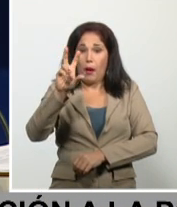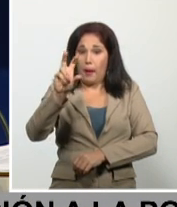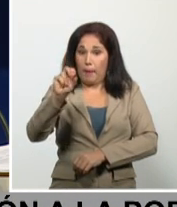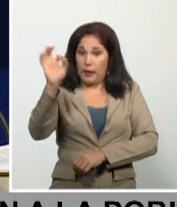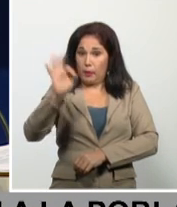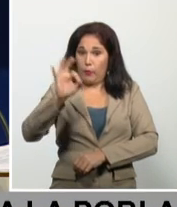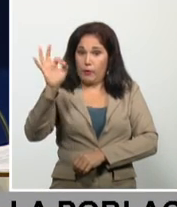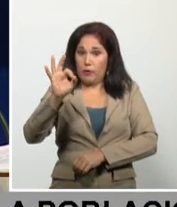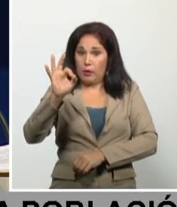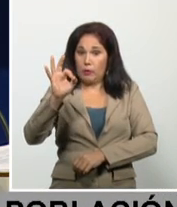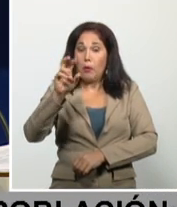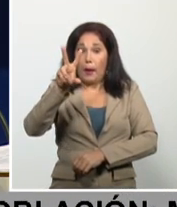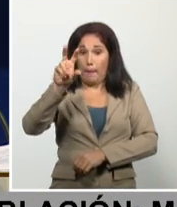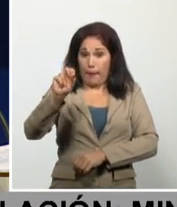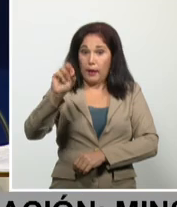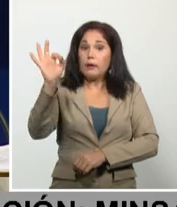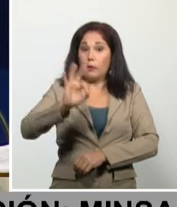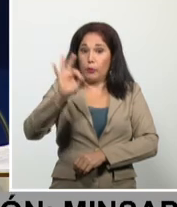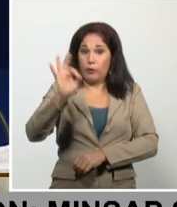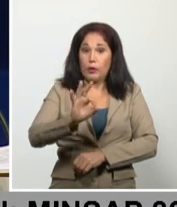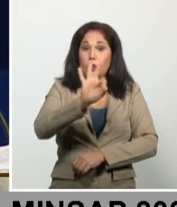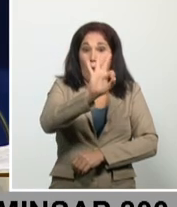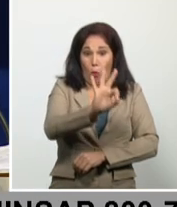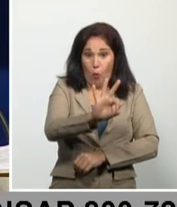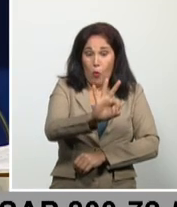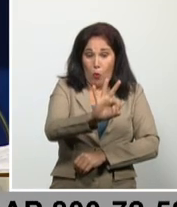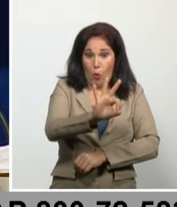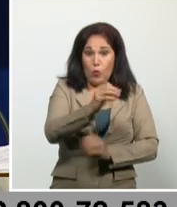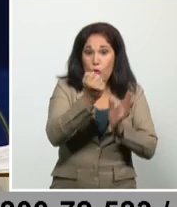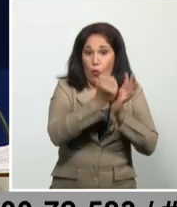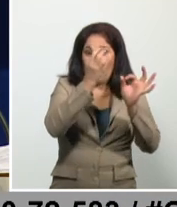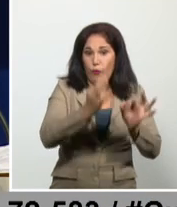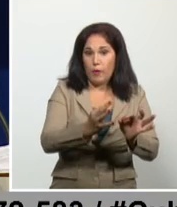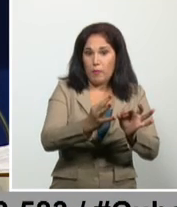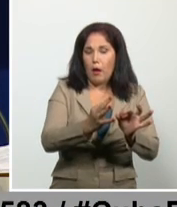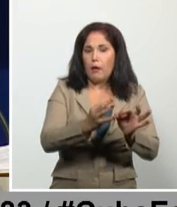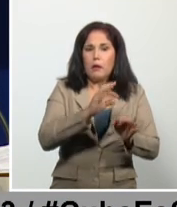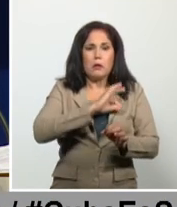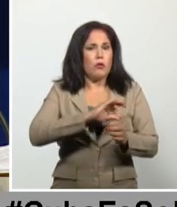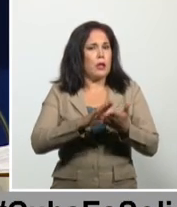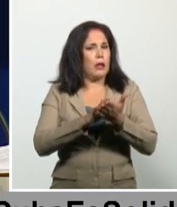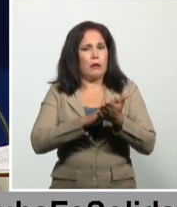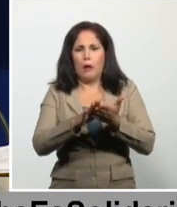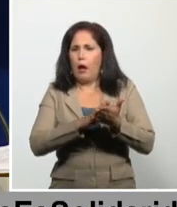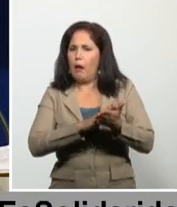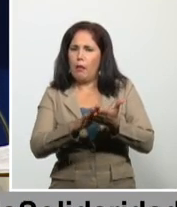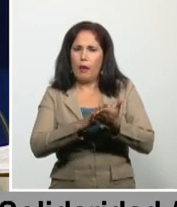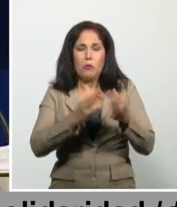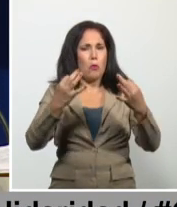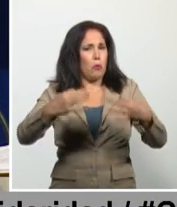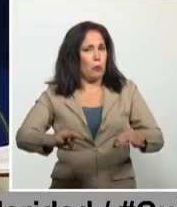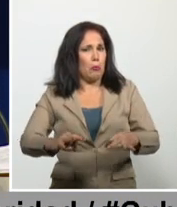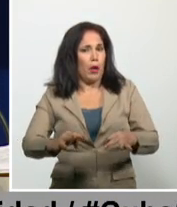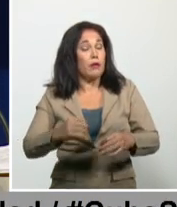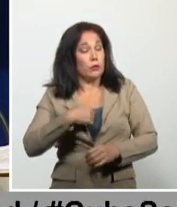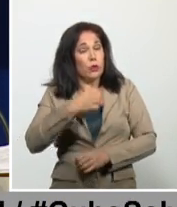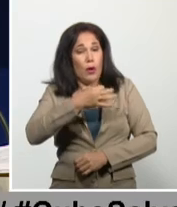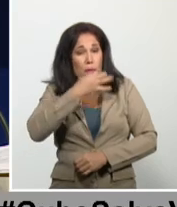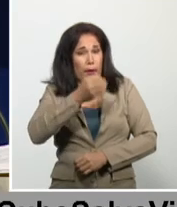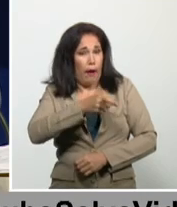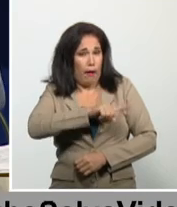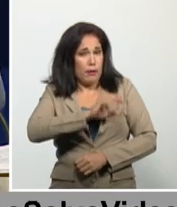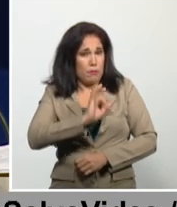20%, o sea, 8 de los 40 nuevos confirmados fueron asintomáticos, a lo cual yo me he referido otras